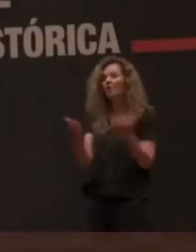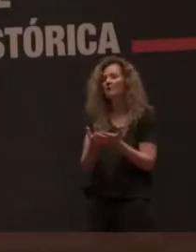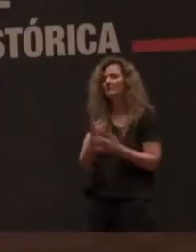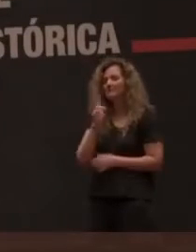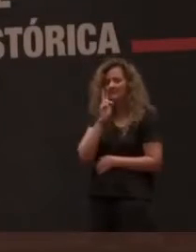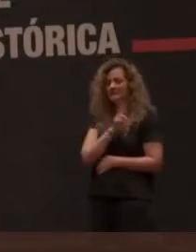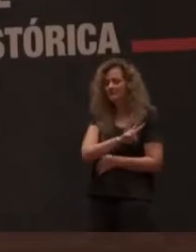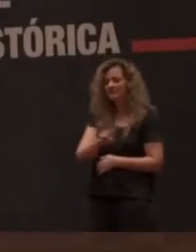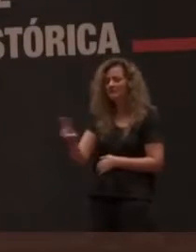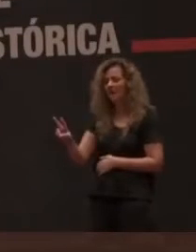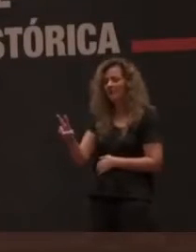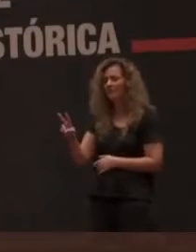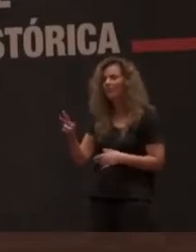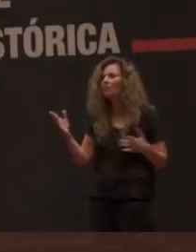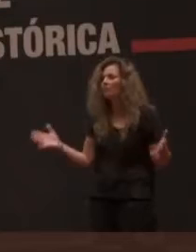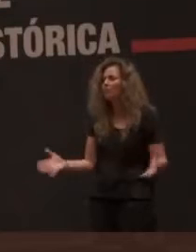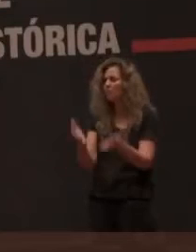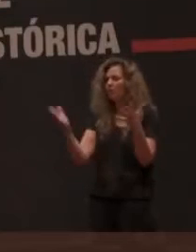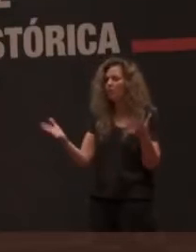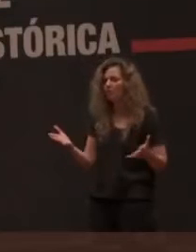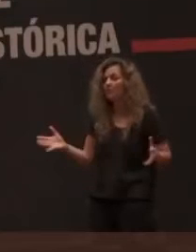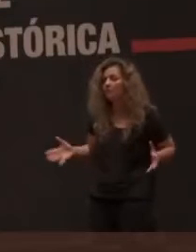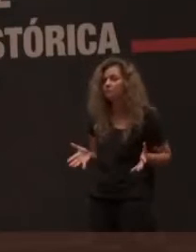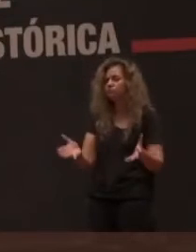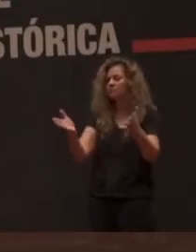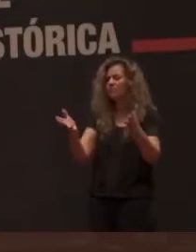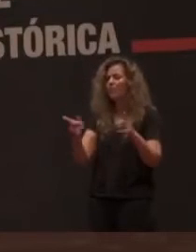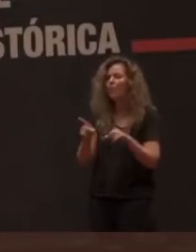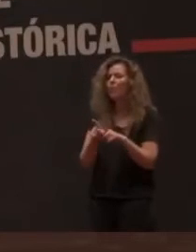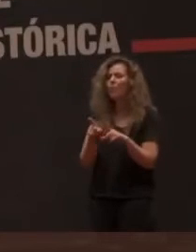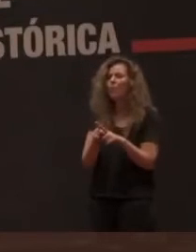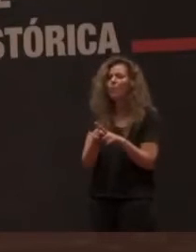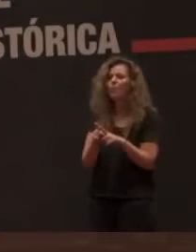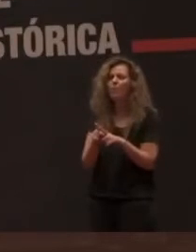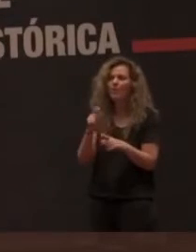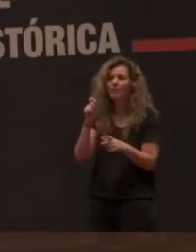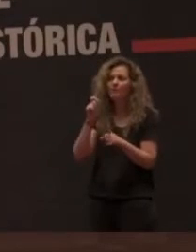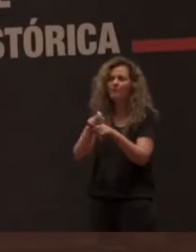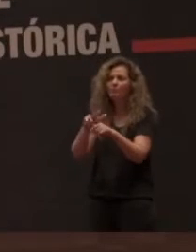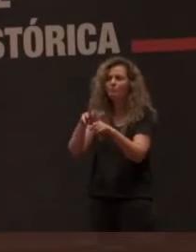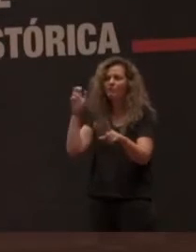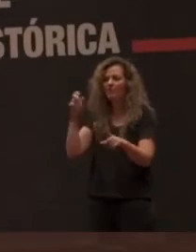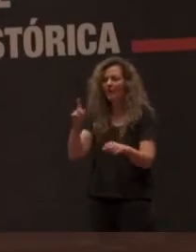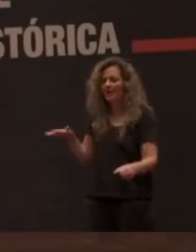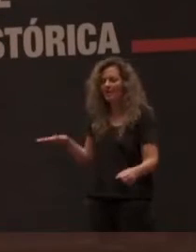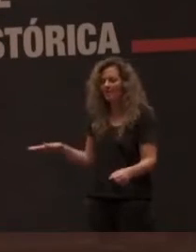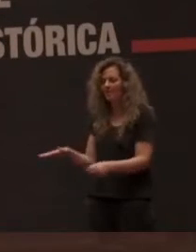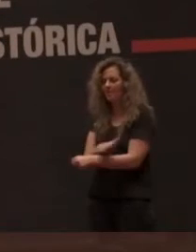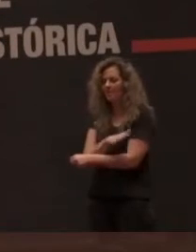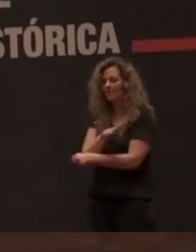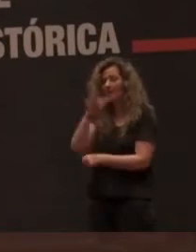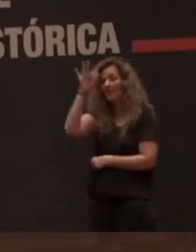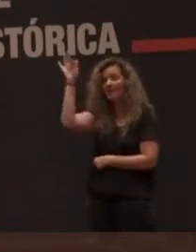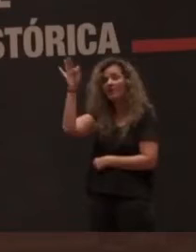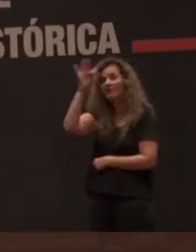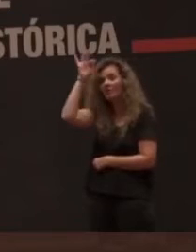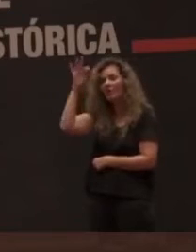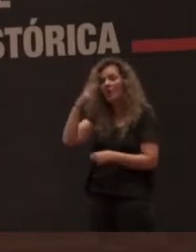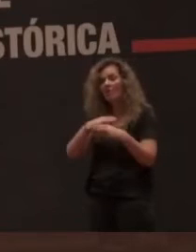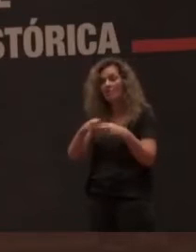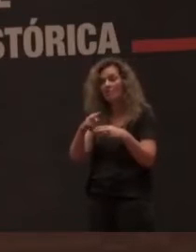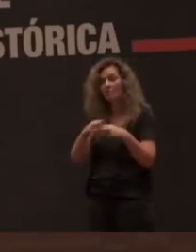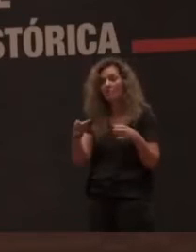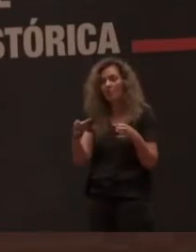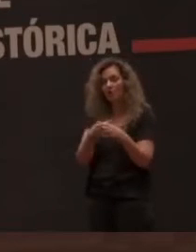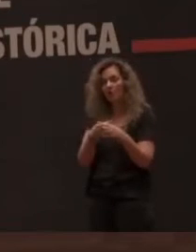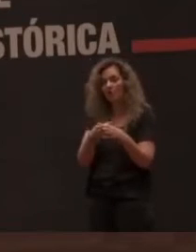vieron muy potenciados por lo que era, desde el punto de vista de la influencia de teorías